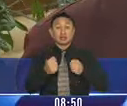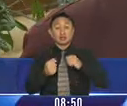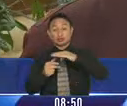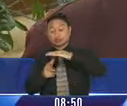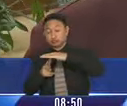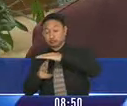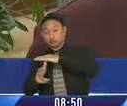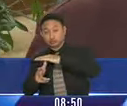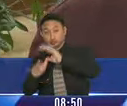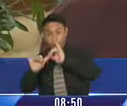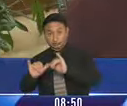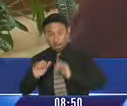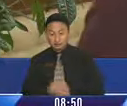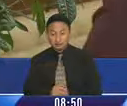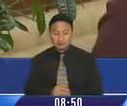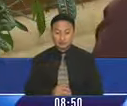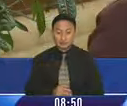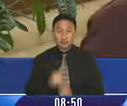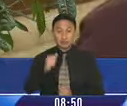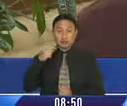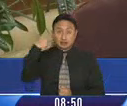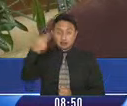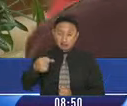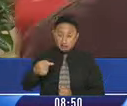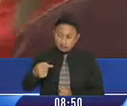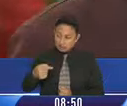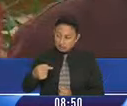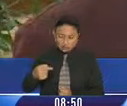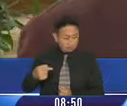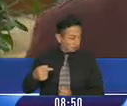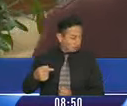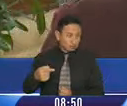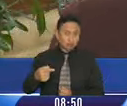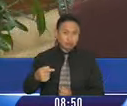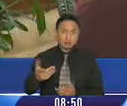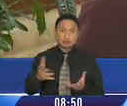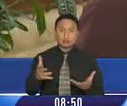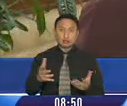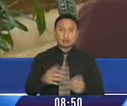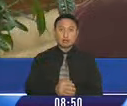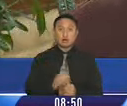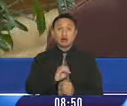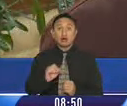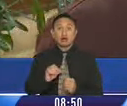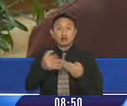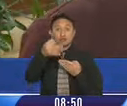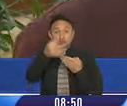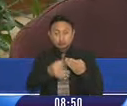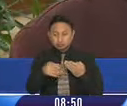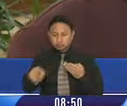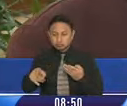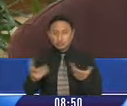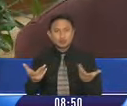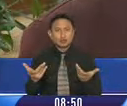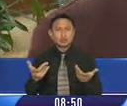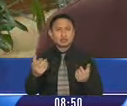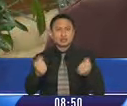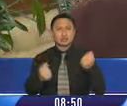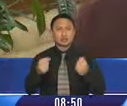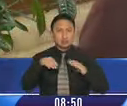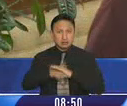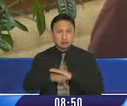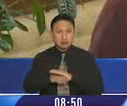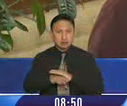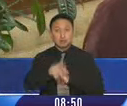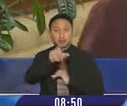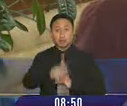patio de retención y que al otro día ya no esté? Y es más, peor aún, ni siquiera exista un registro de que ese carro ingresó cuando